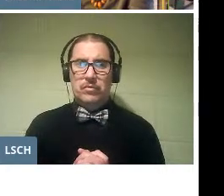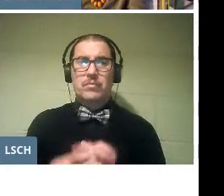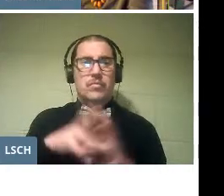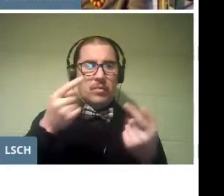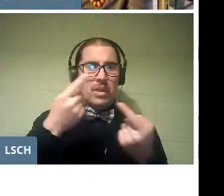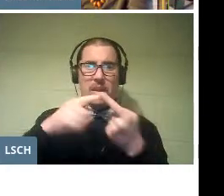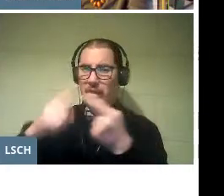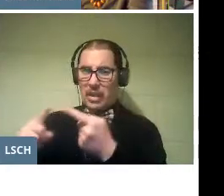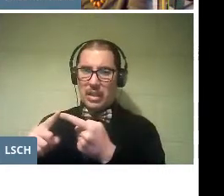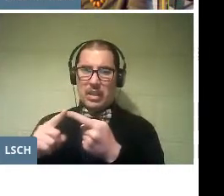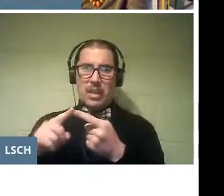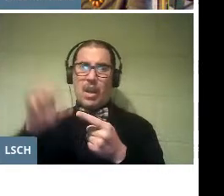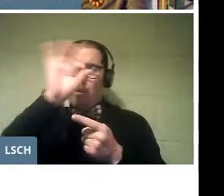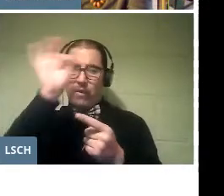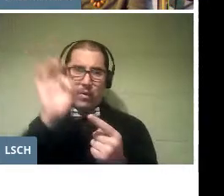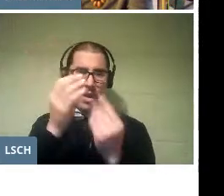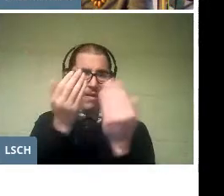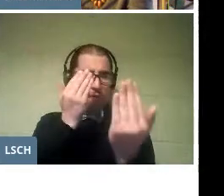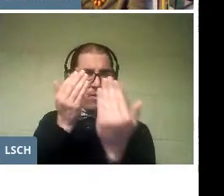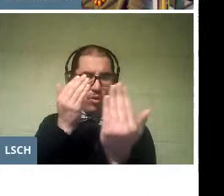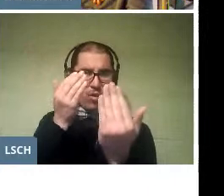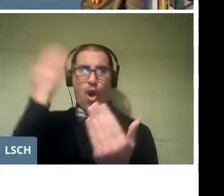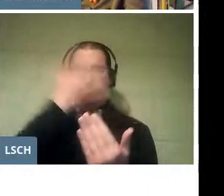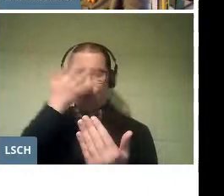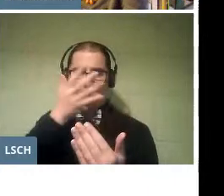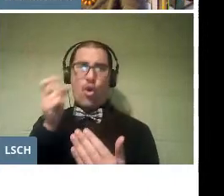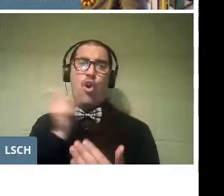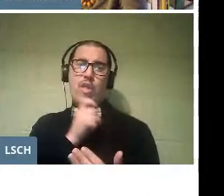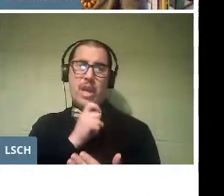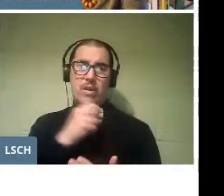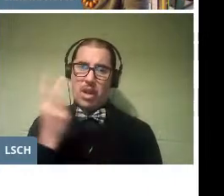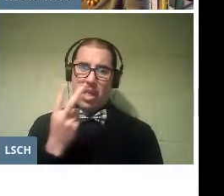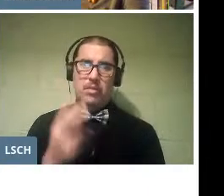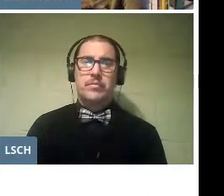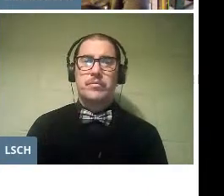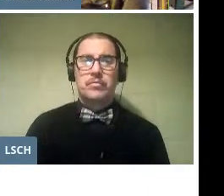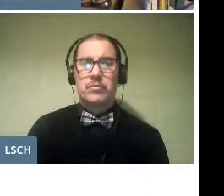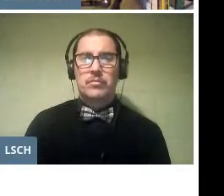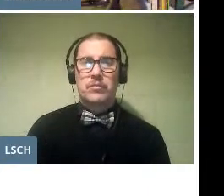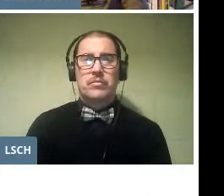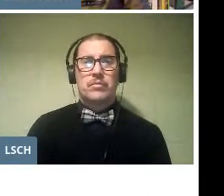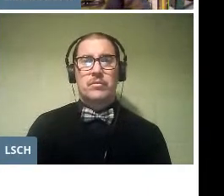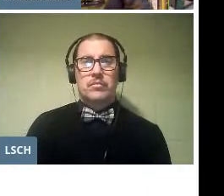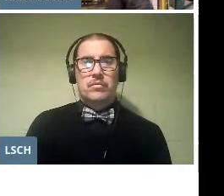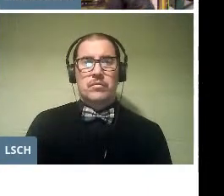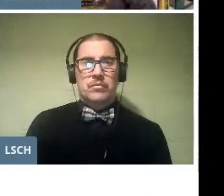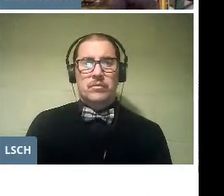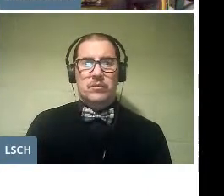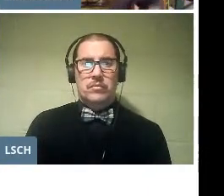contraste entre figura y fondo en rojo y negro. Por favor, la siguiente.